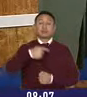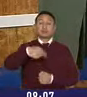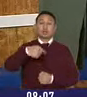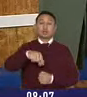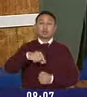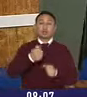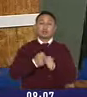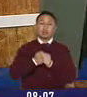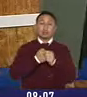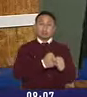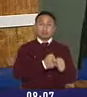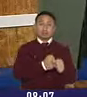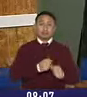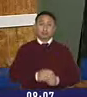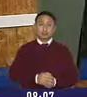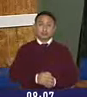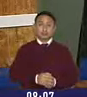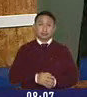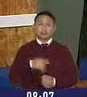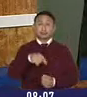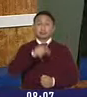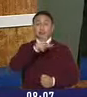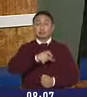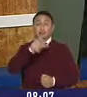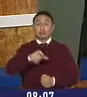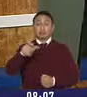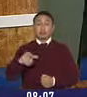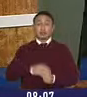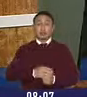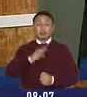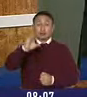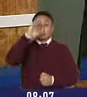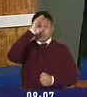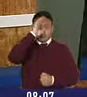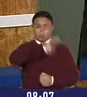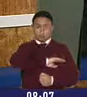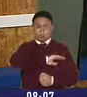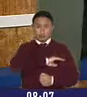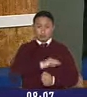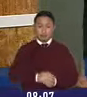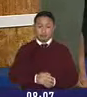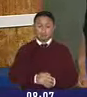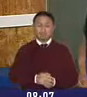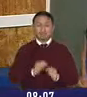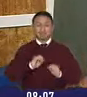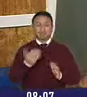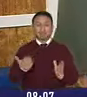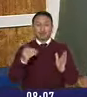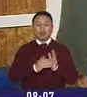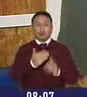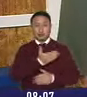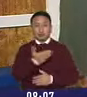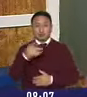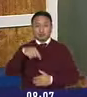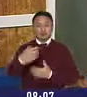la Ecovía, precisamente con los miembros de la Policía Metropolitana. Priscila, nuevamente contigo, cuéntanos